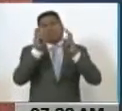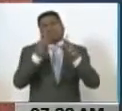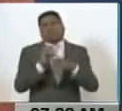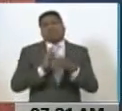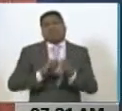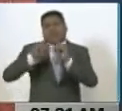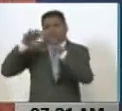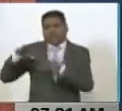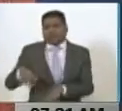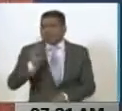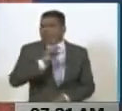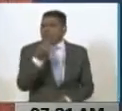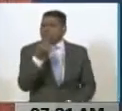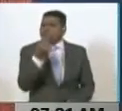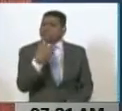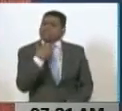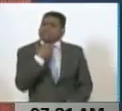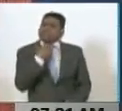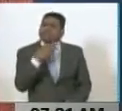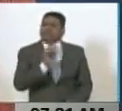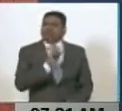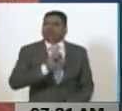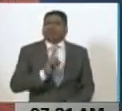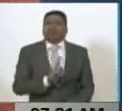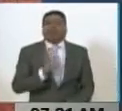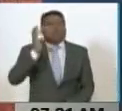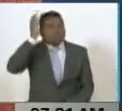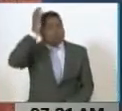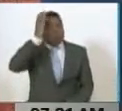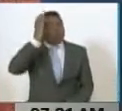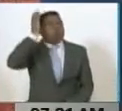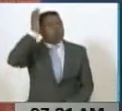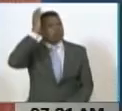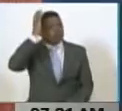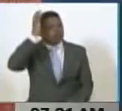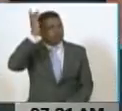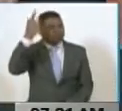es un tema económico. El tema del abandono es un tema de conciencia. Y